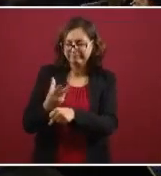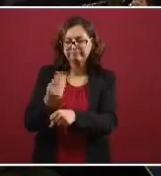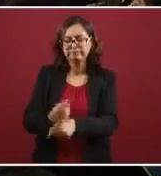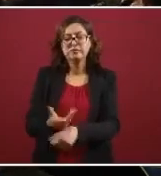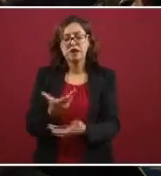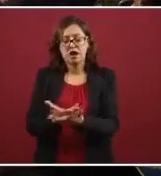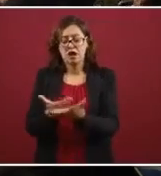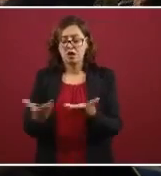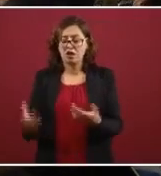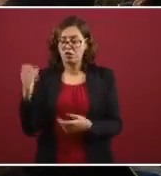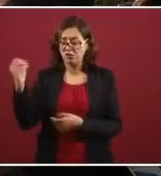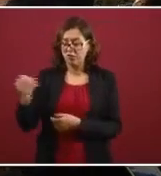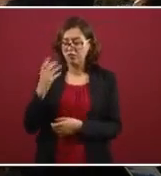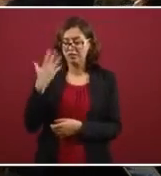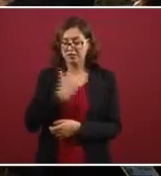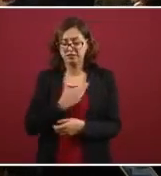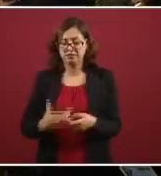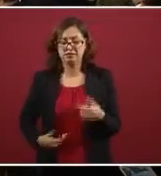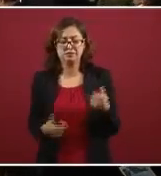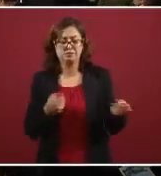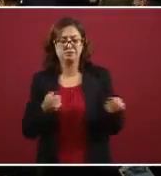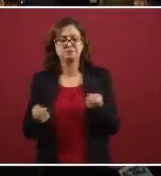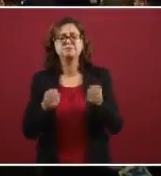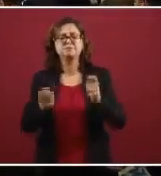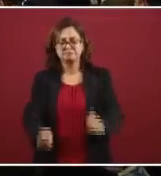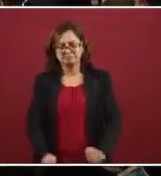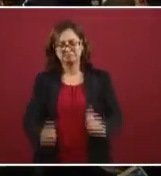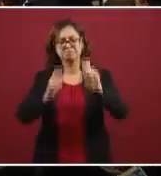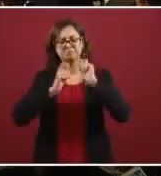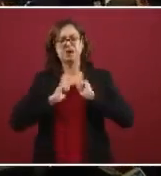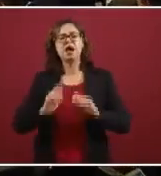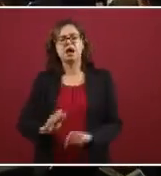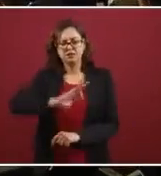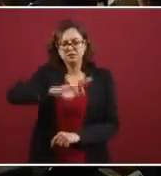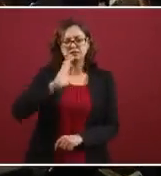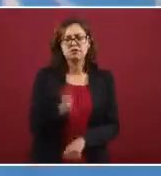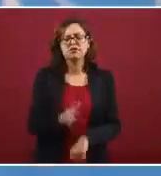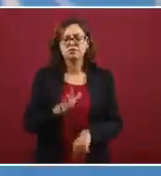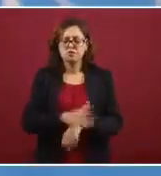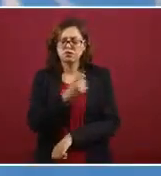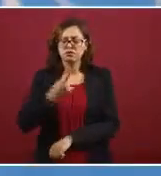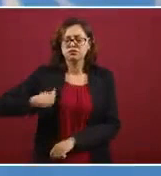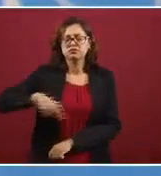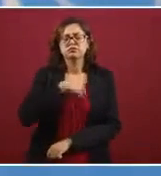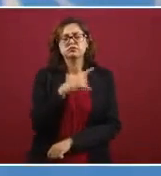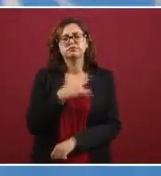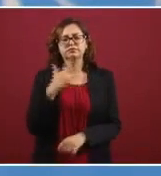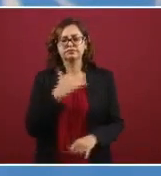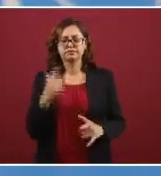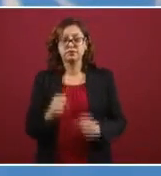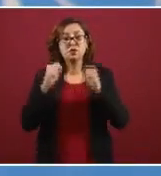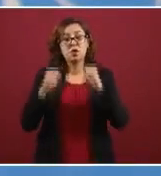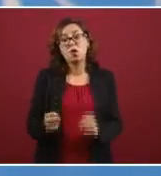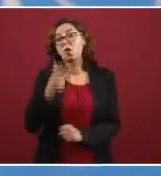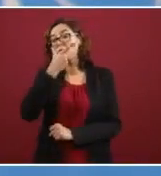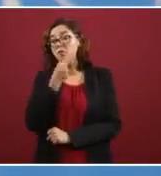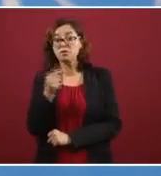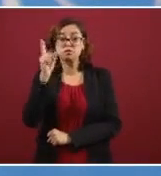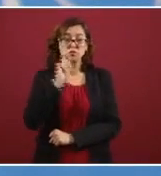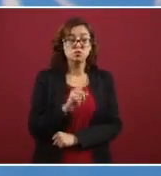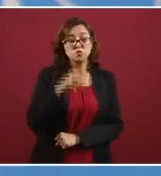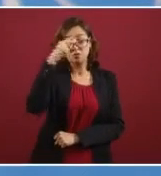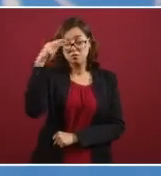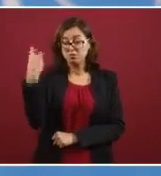conferencia porque estamos convencidas y convencidos que para lograr que las y los mexicanos puedan tener una vida digna